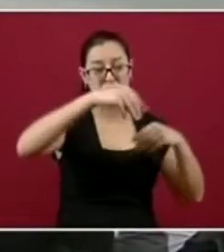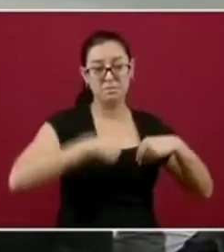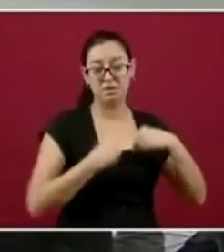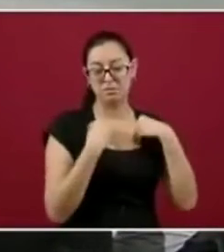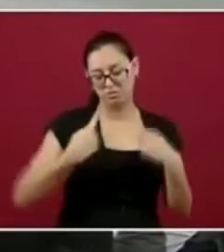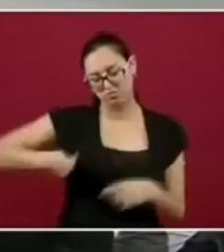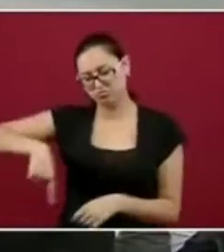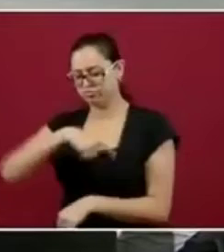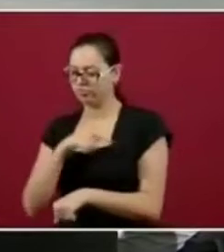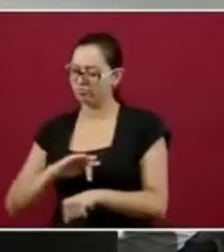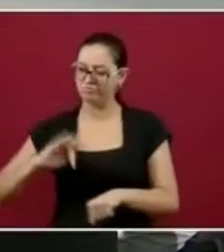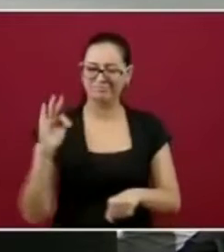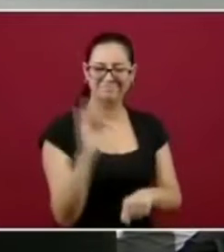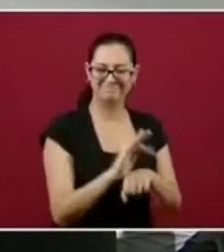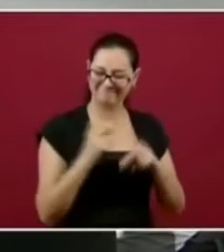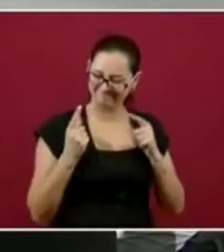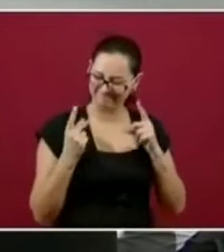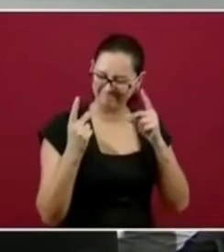el objetivo al que queremos llegar.